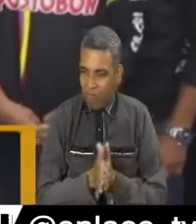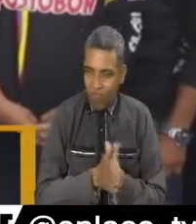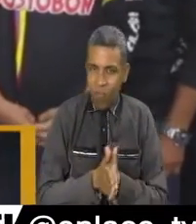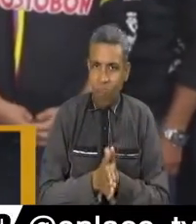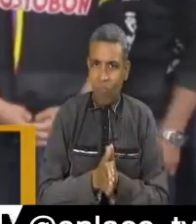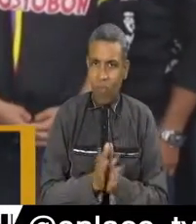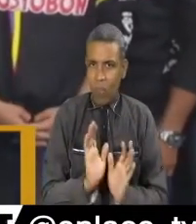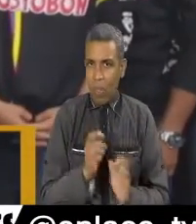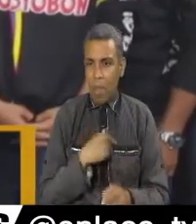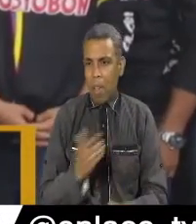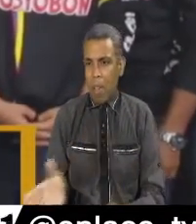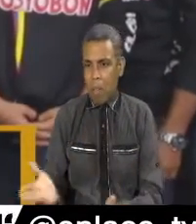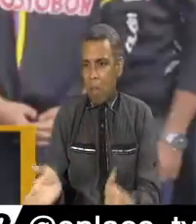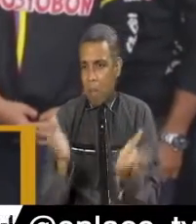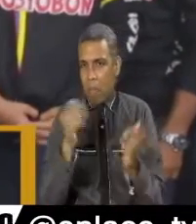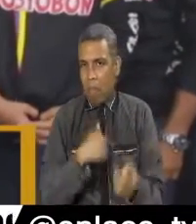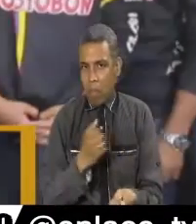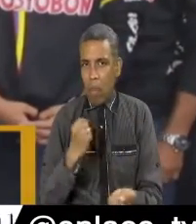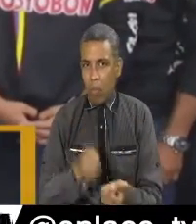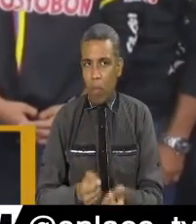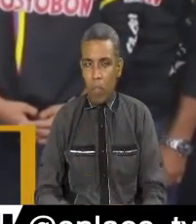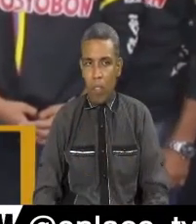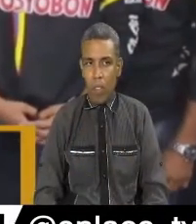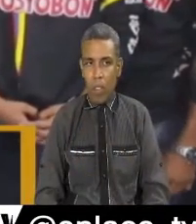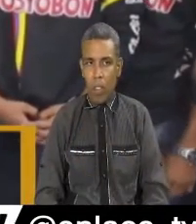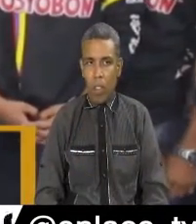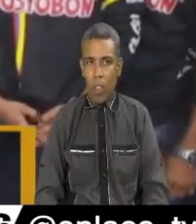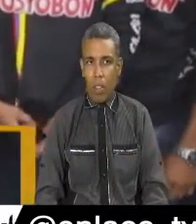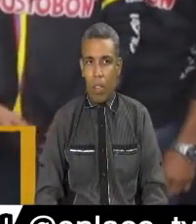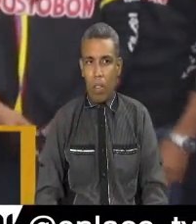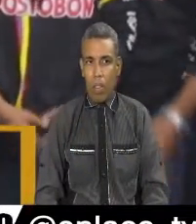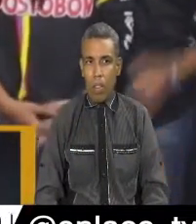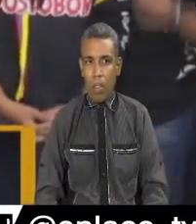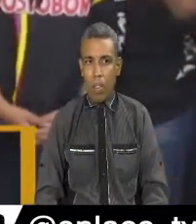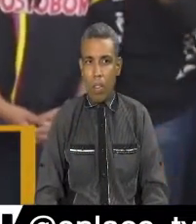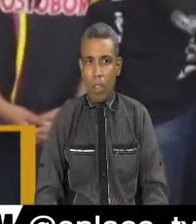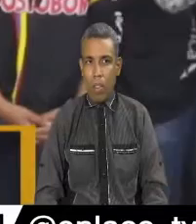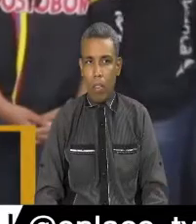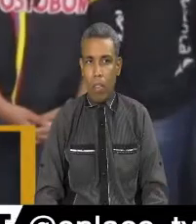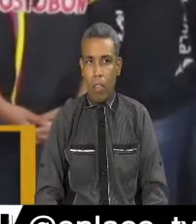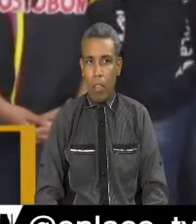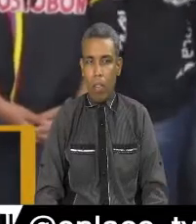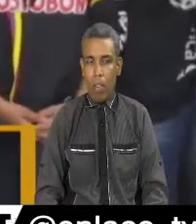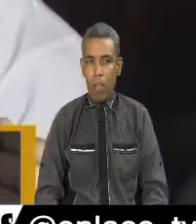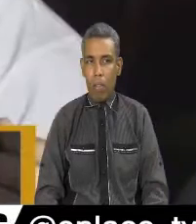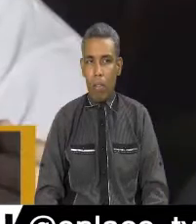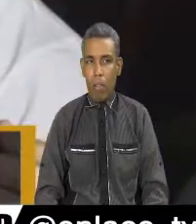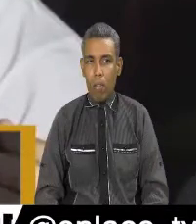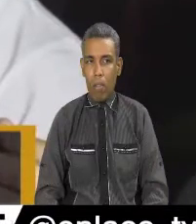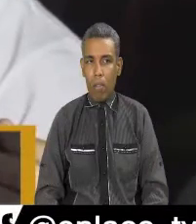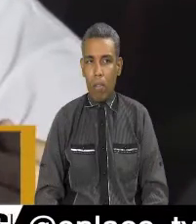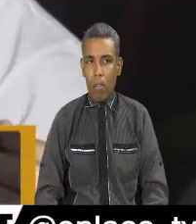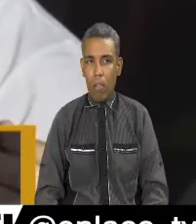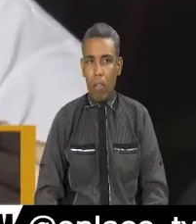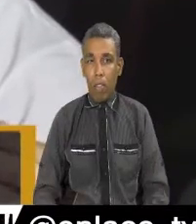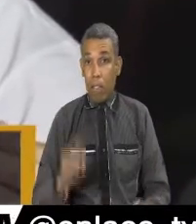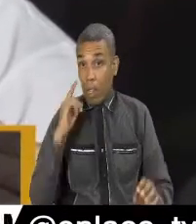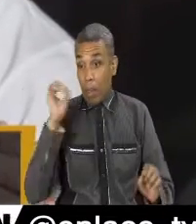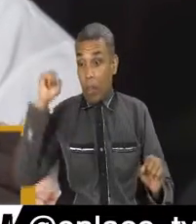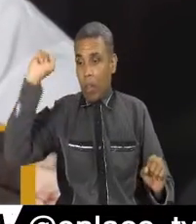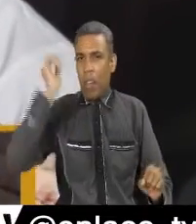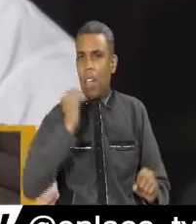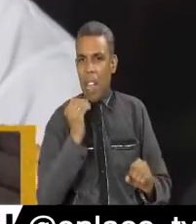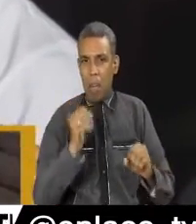alcalde de la ciudad, Darío Echeverri. Hay una tabla de premios muy importante para ellos, la medalla de